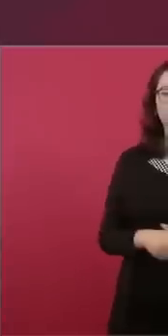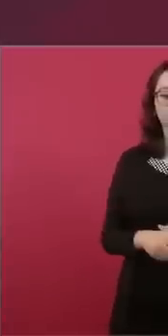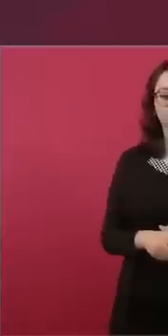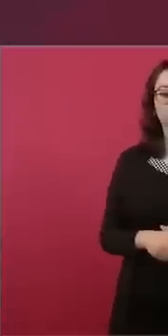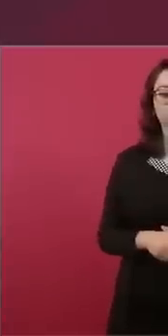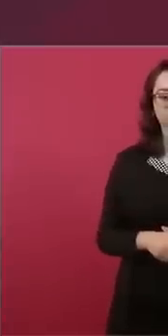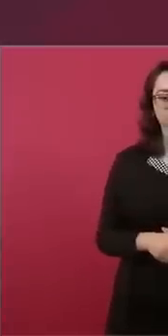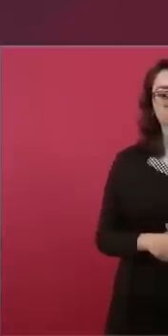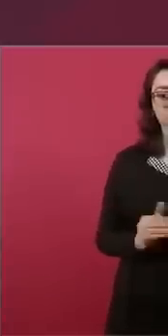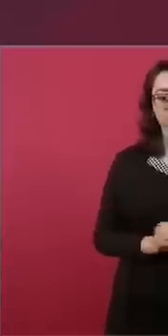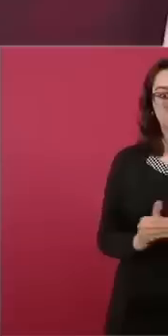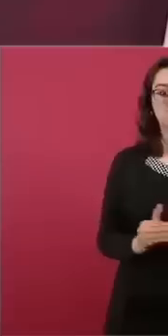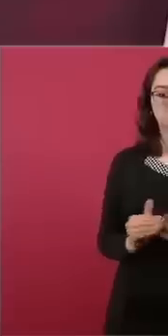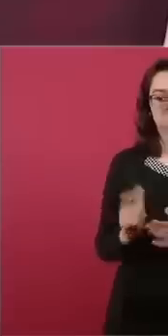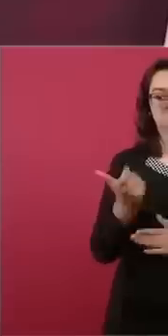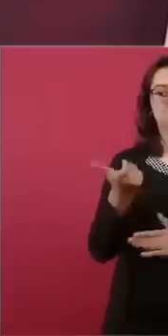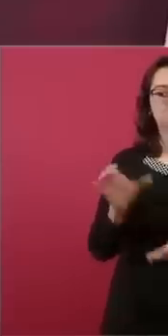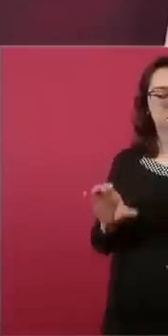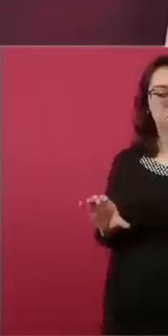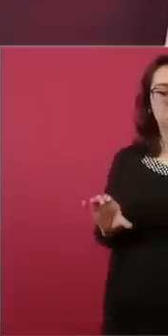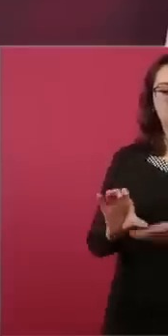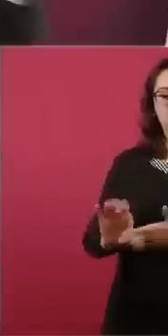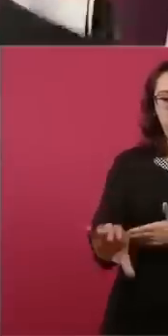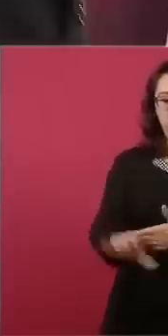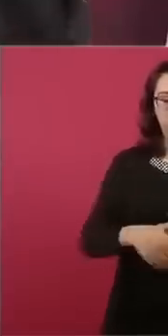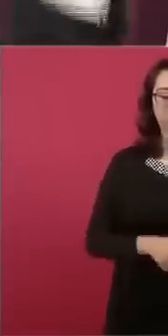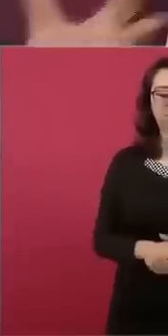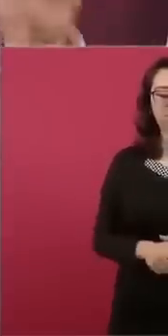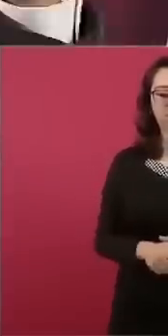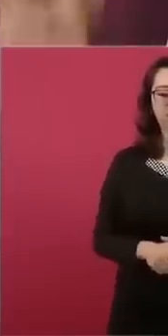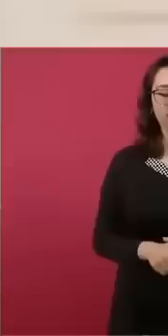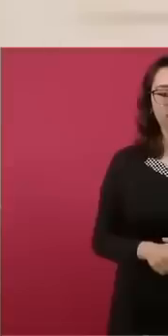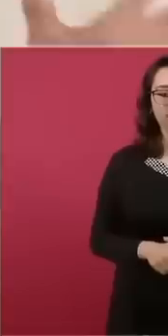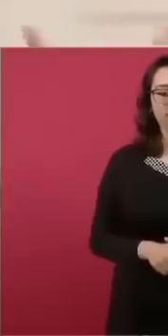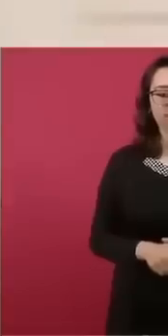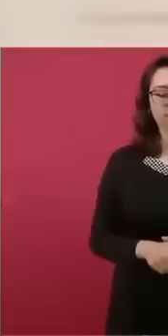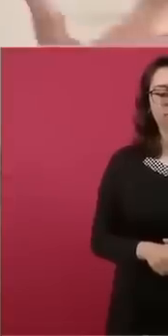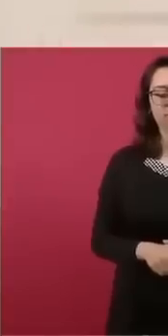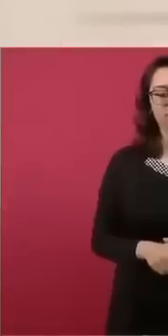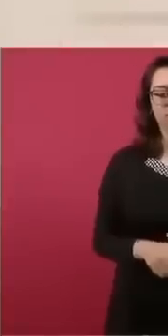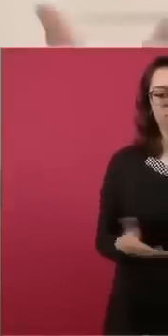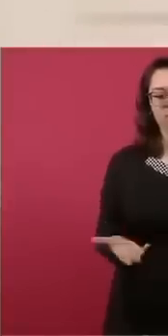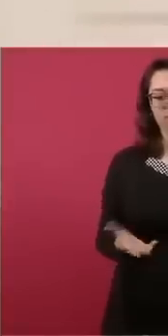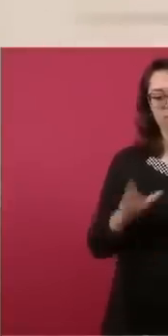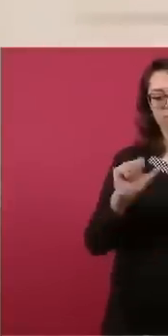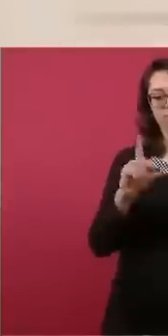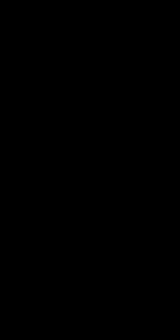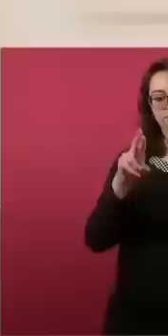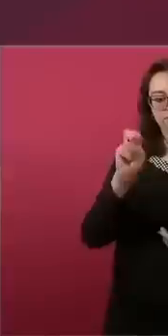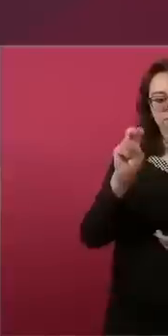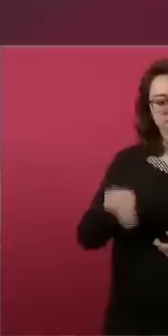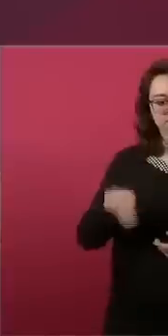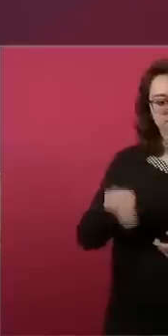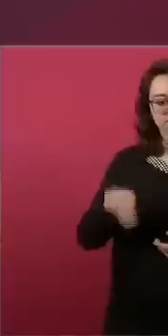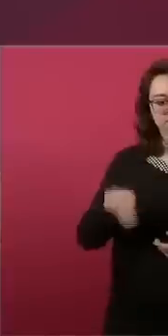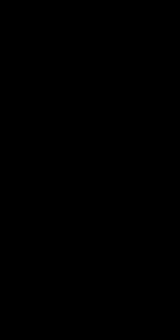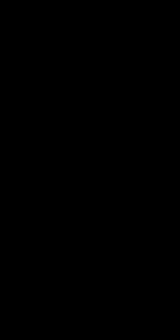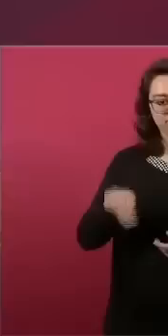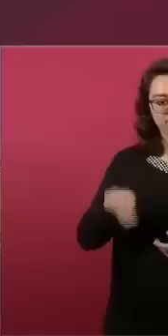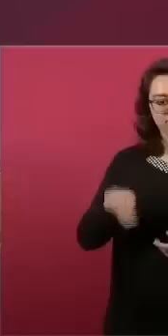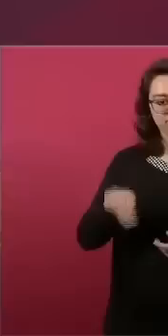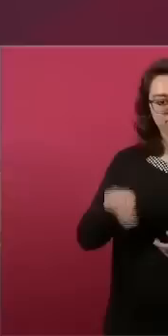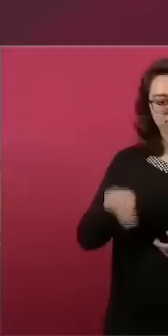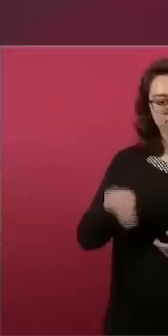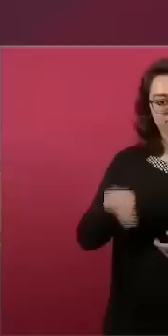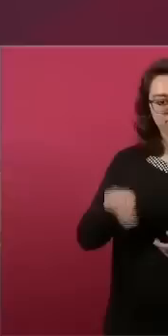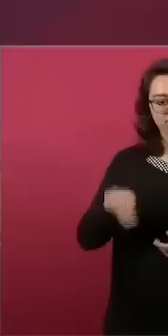en algunos millones de pesos. Ya cuando Calderón estaba ostentando la presidencia. Pues ahí está,